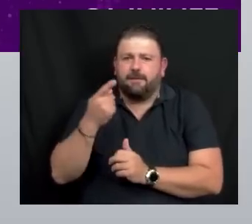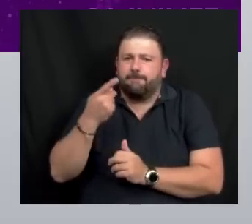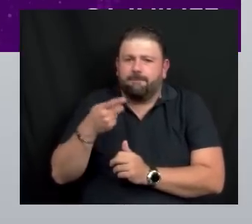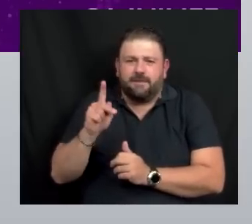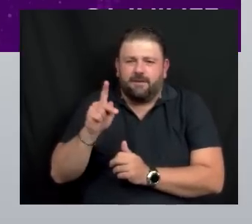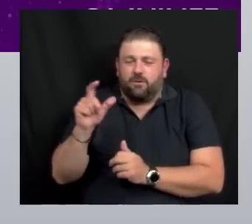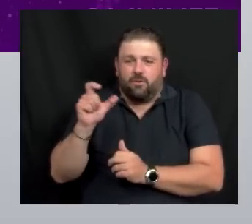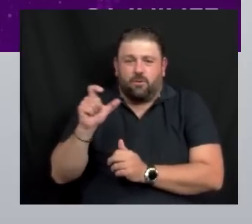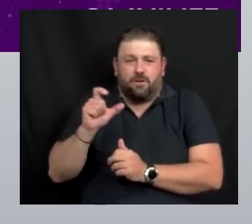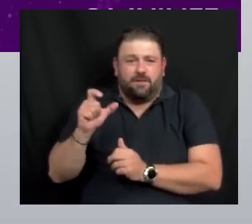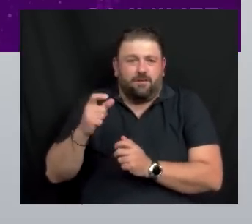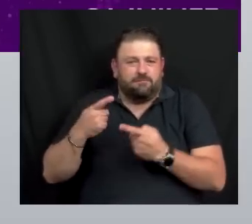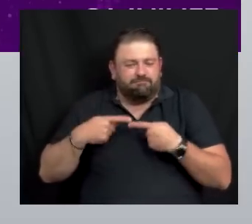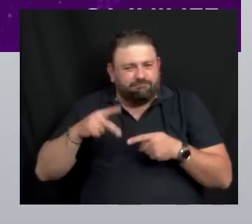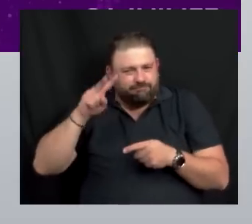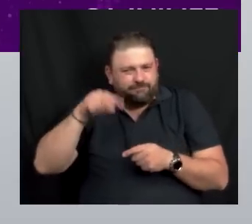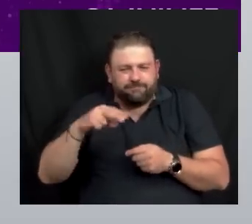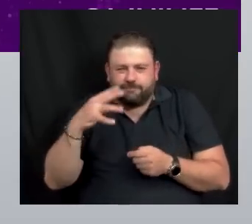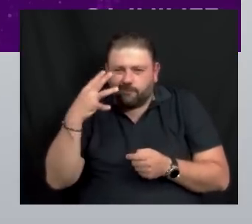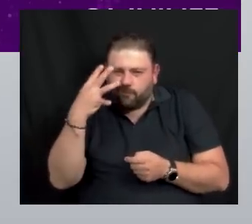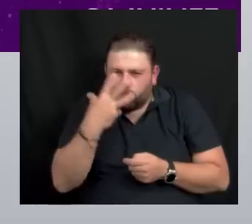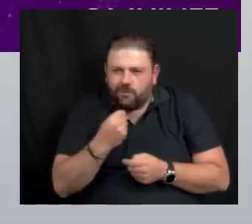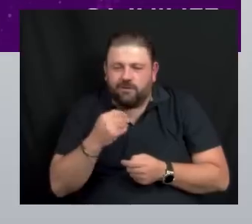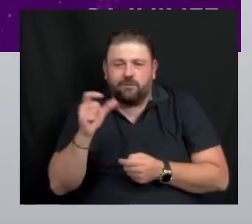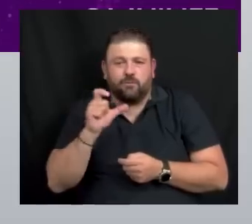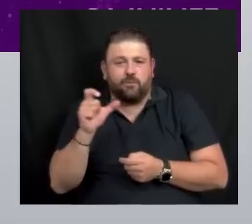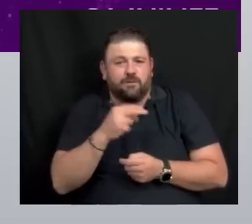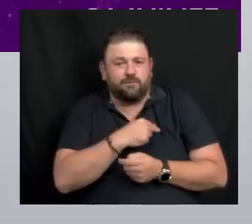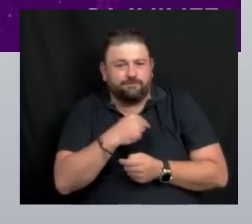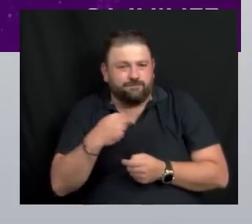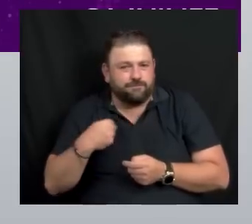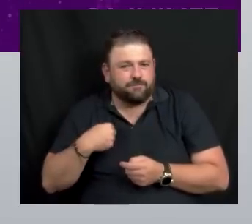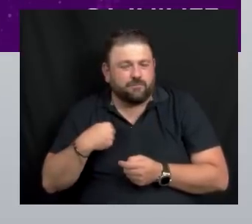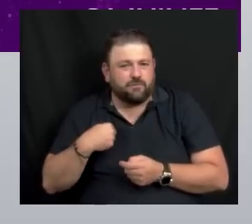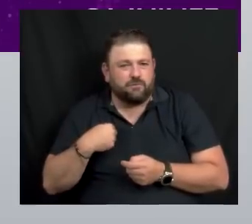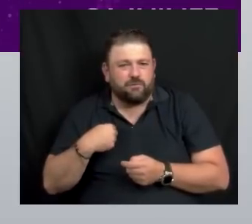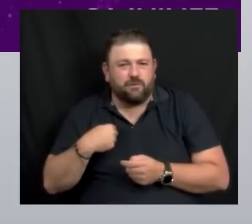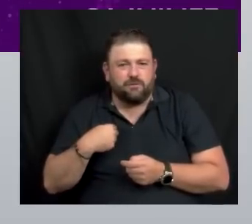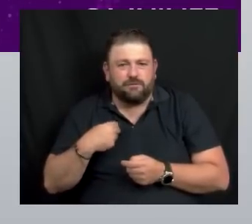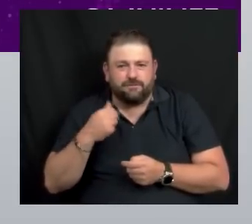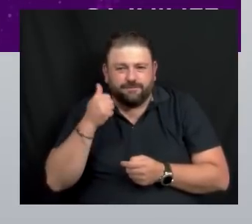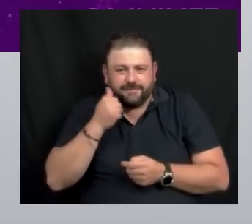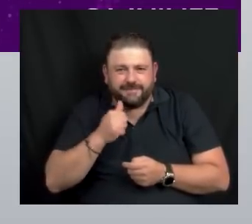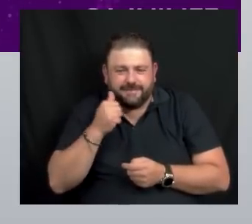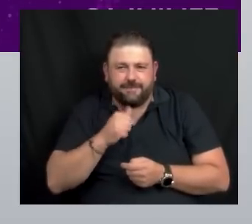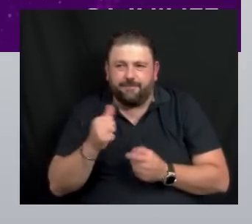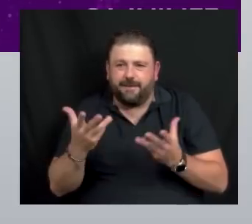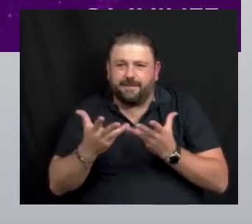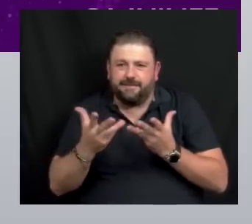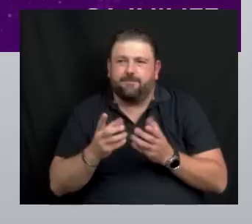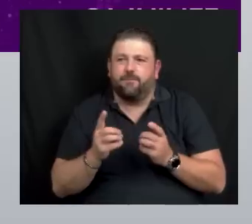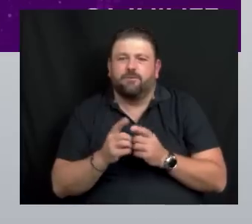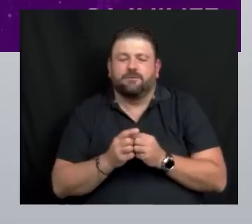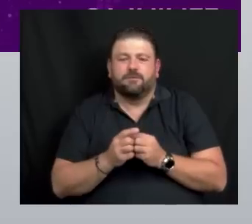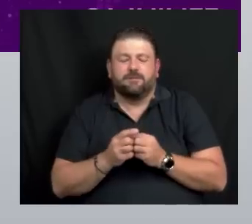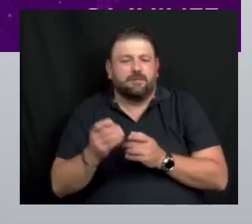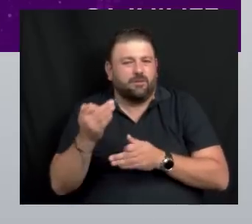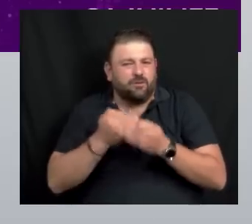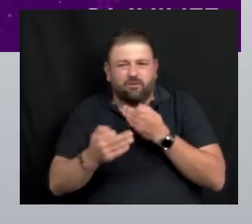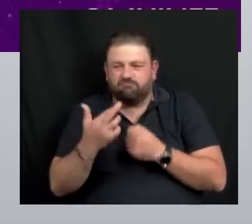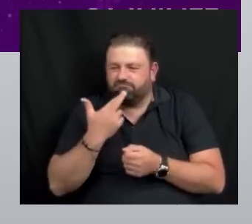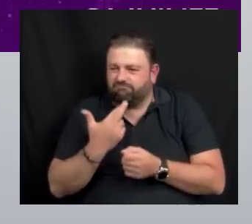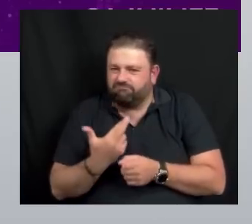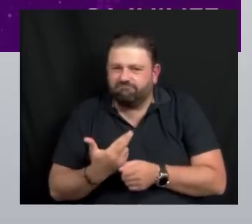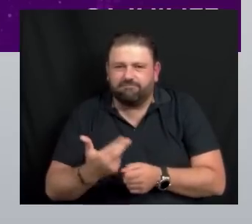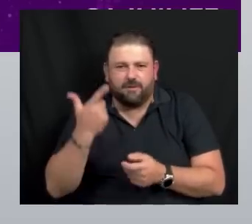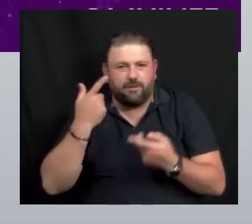es la parte bonita donde nosotros generamos este desarrollo humano con los mejores